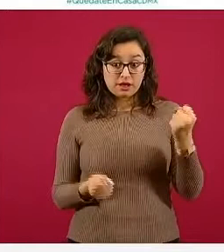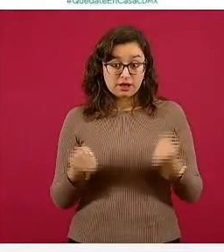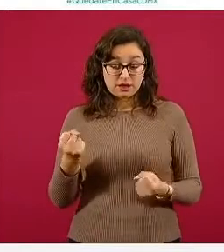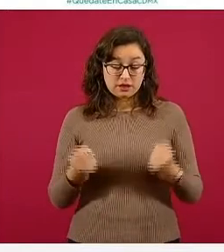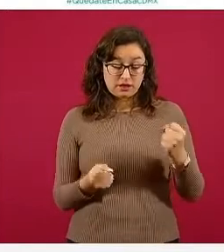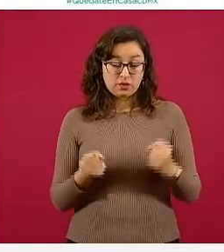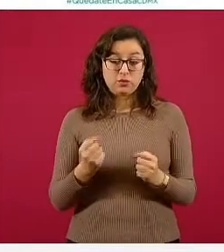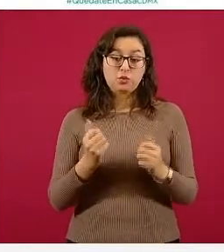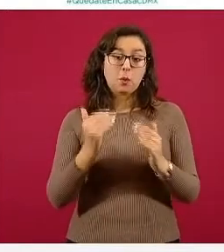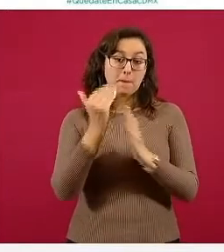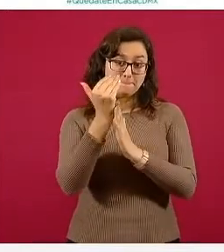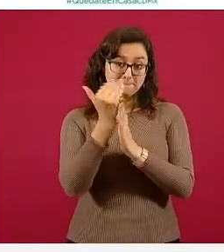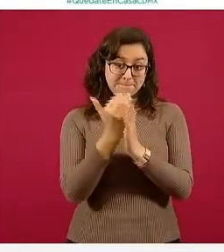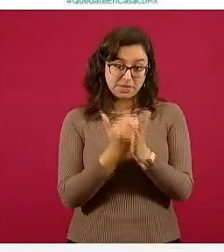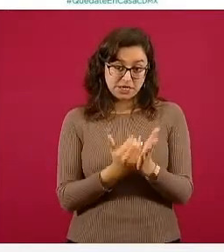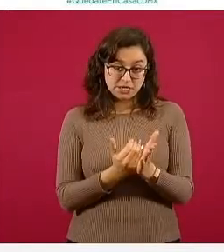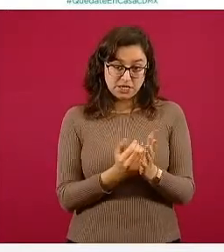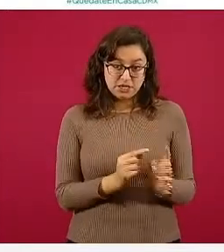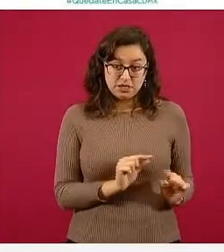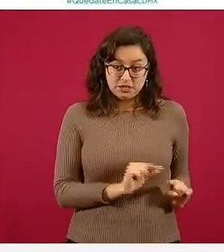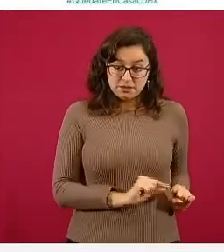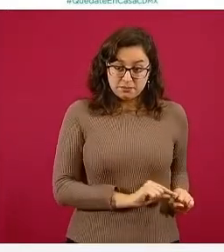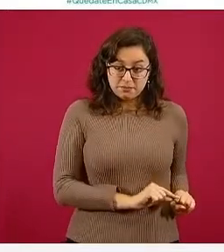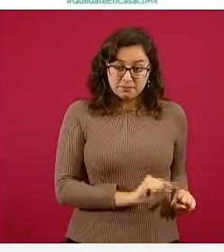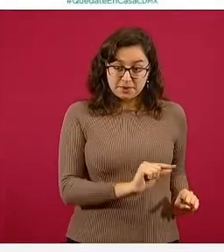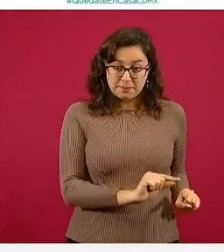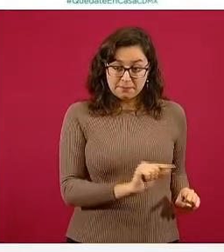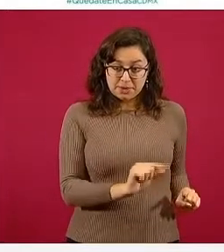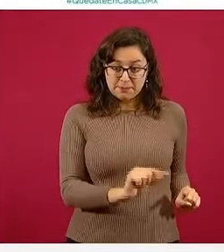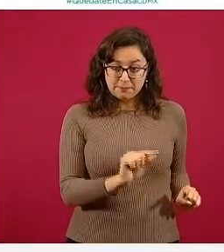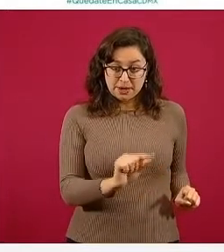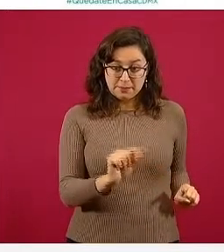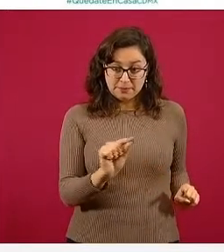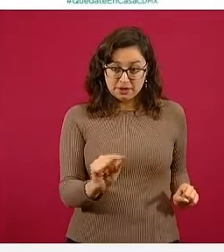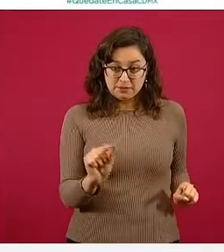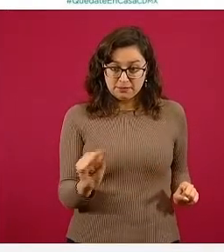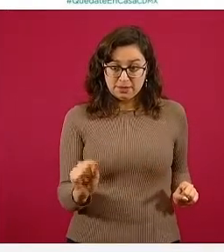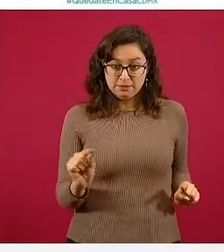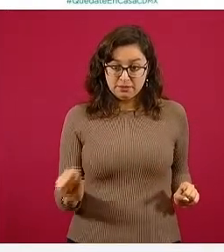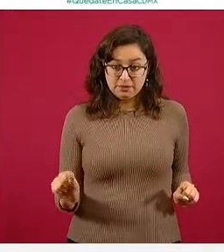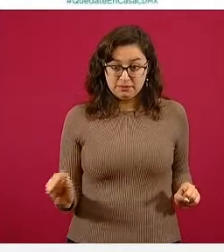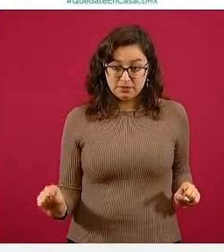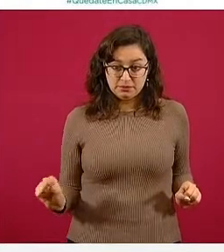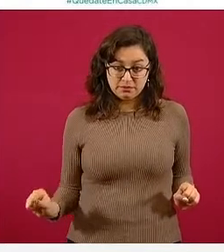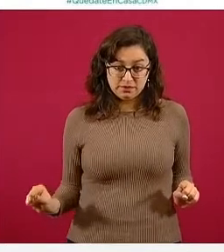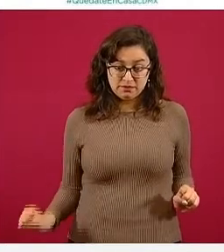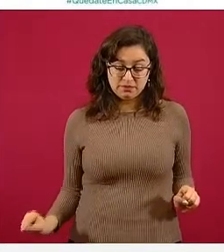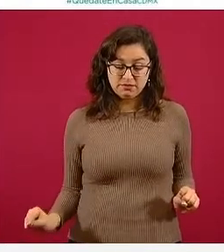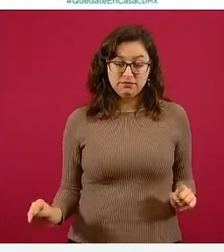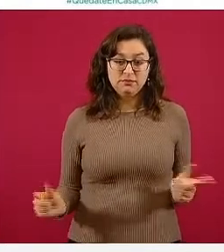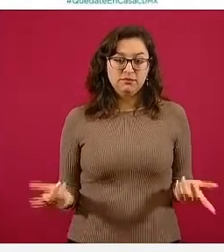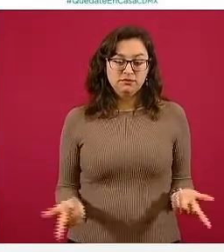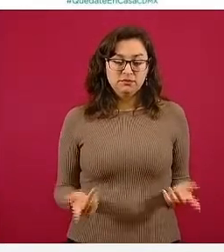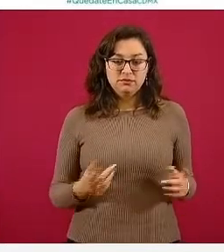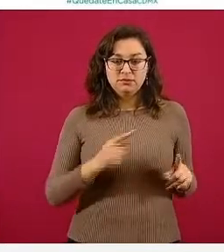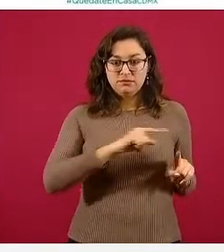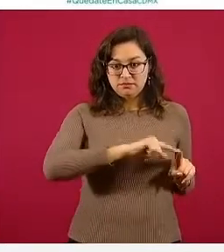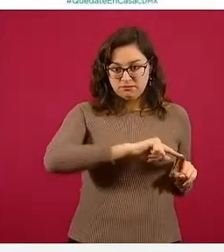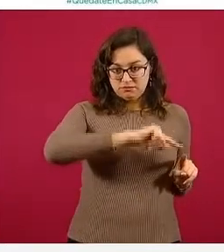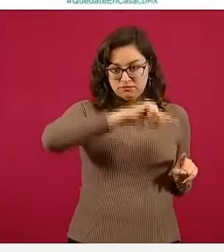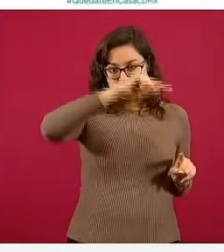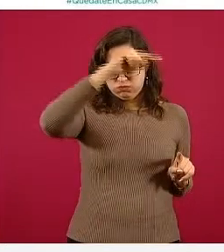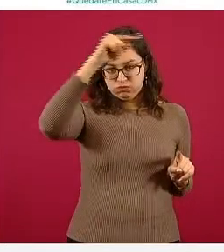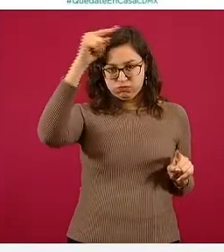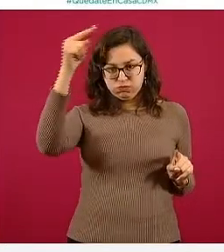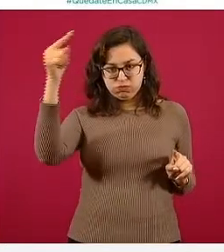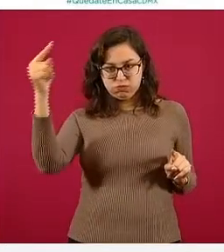menor afluencia, que es la línea punteada que está hasta abajo que hemos tenido en el tránsito vehicular. Hasta arriba está la semana típica, es